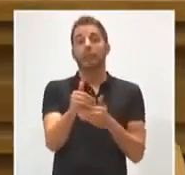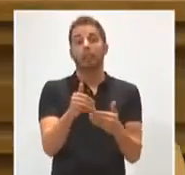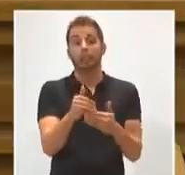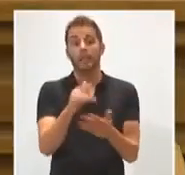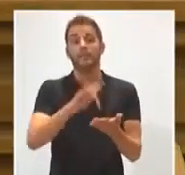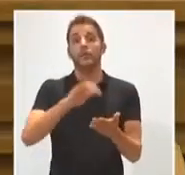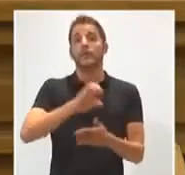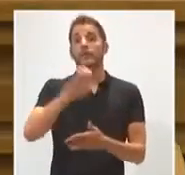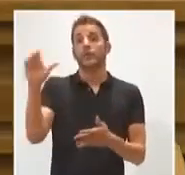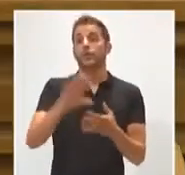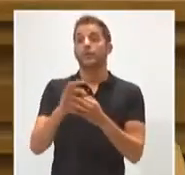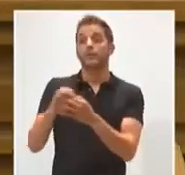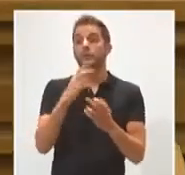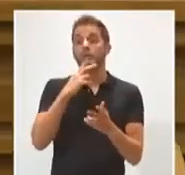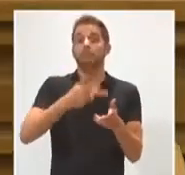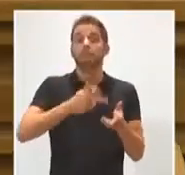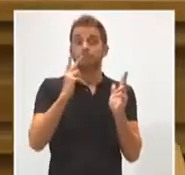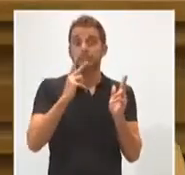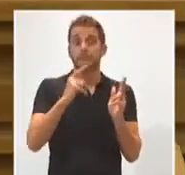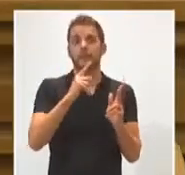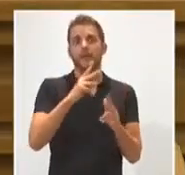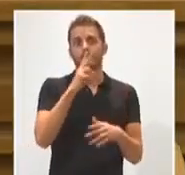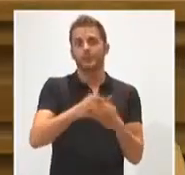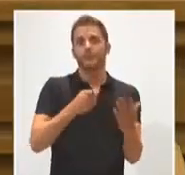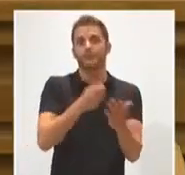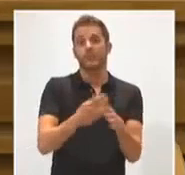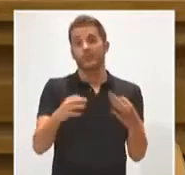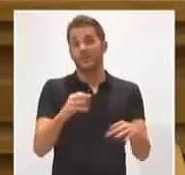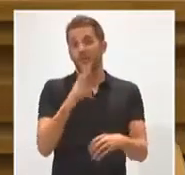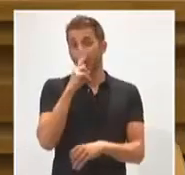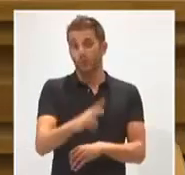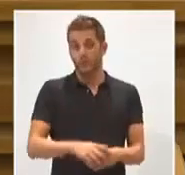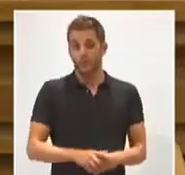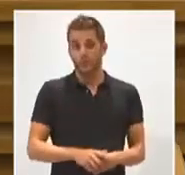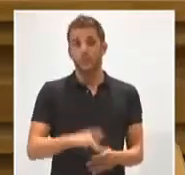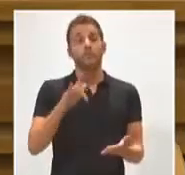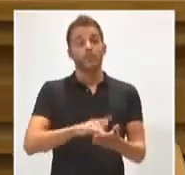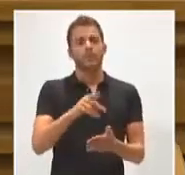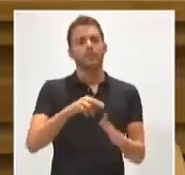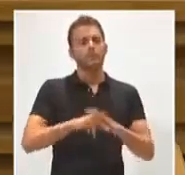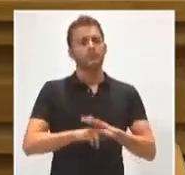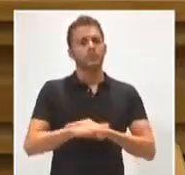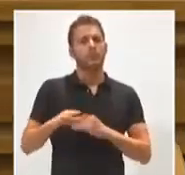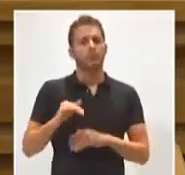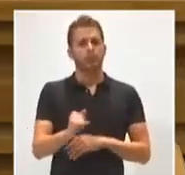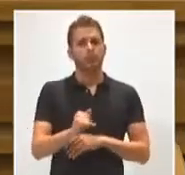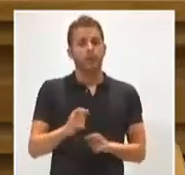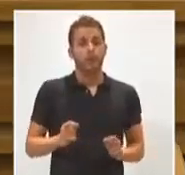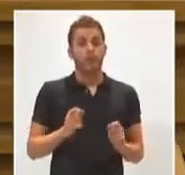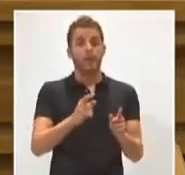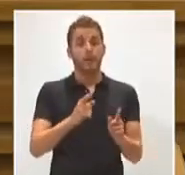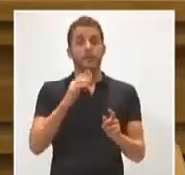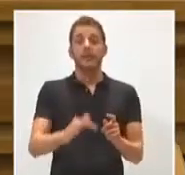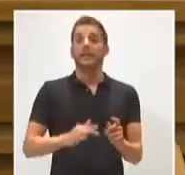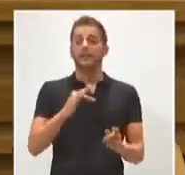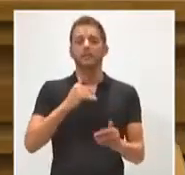la unión europea que es normalmente a los dos años de acabar el proyecto como saben por la ley pero que en todo caso ha movilizado muchos recursos inesperados y que además nos han dado un